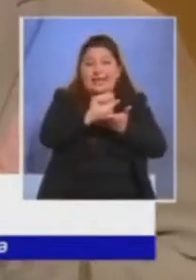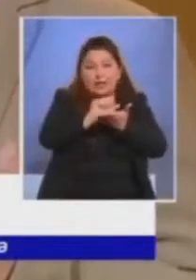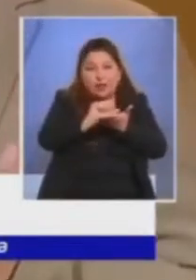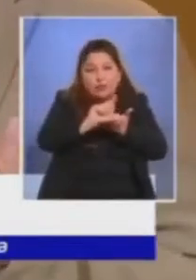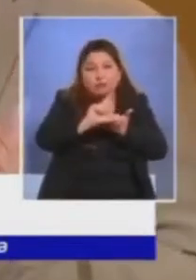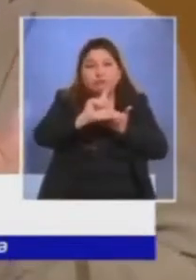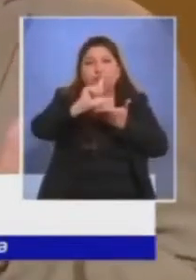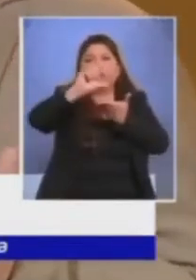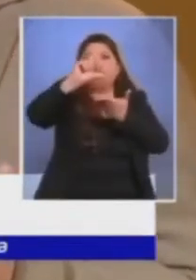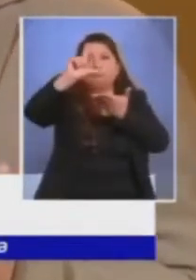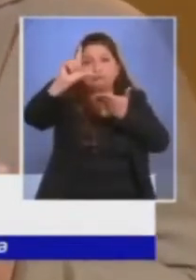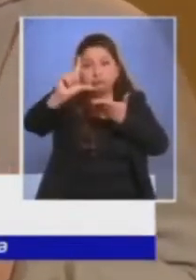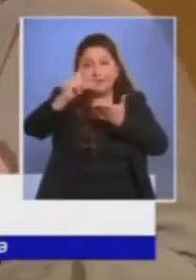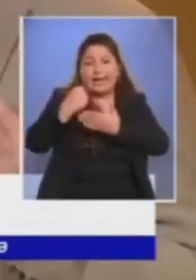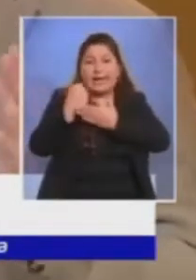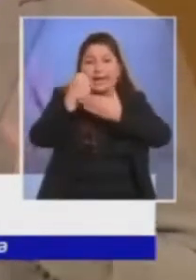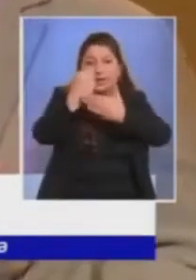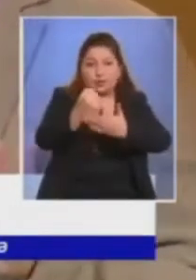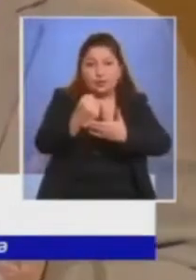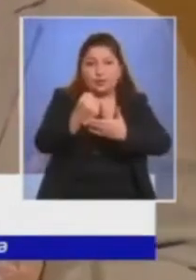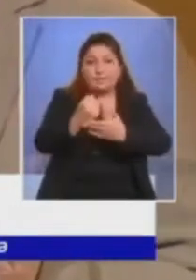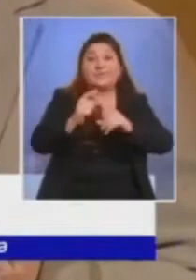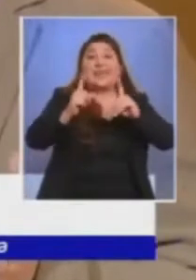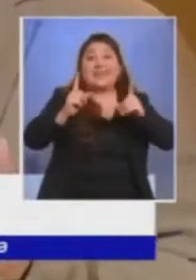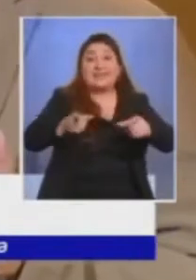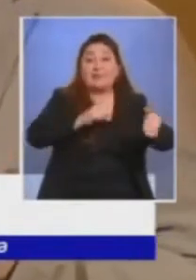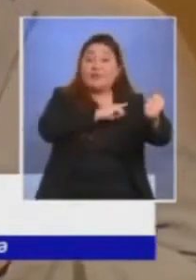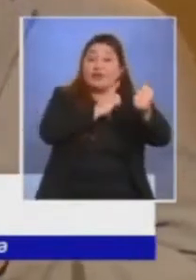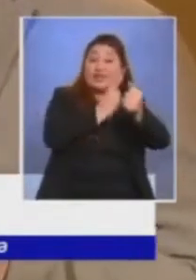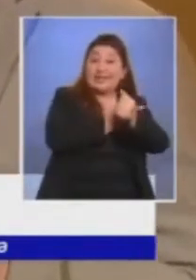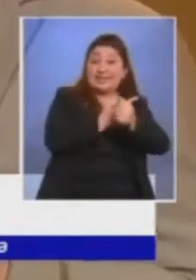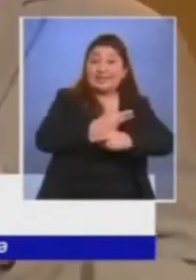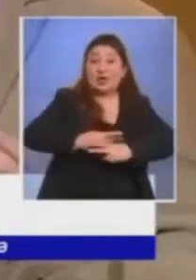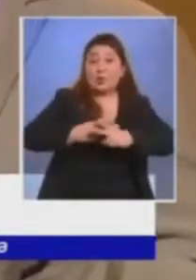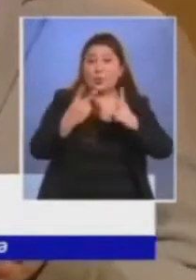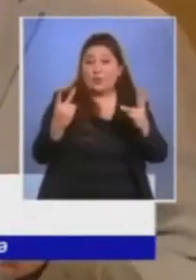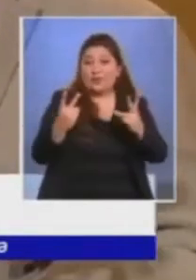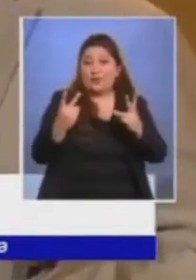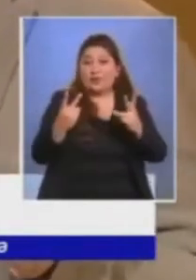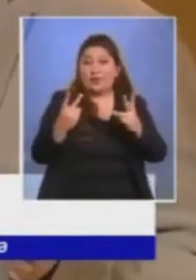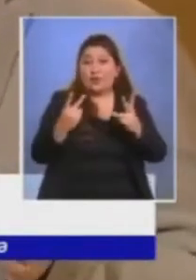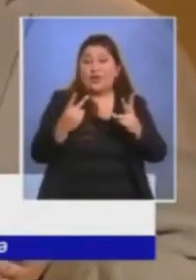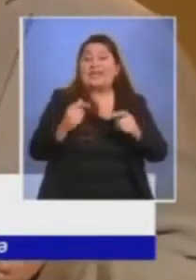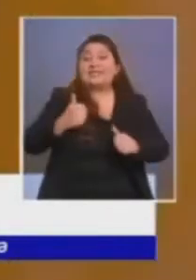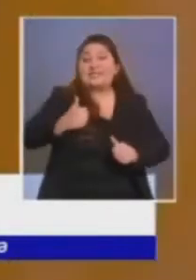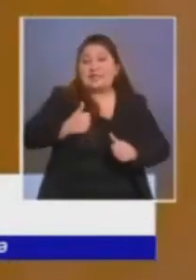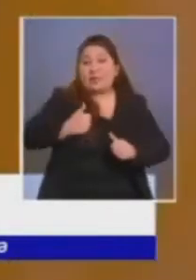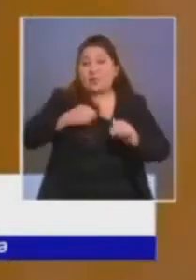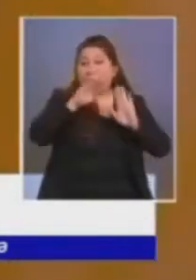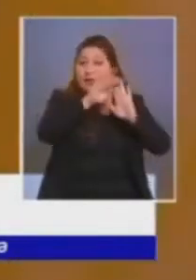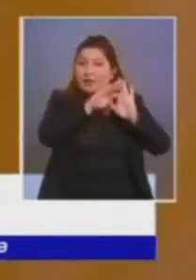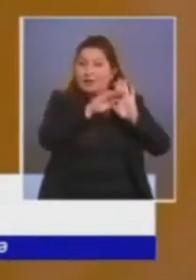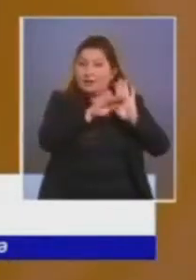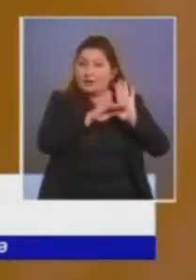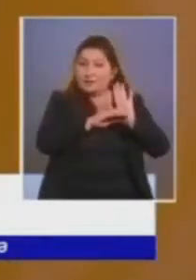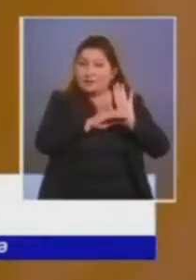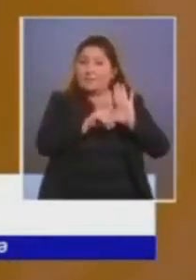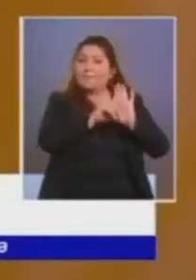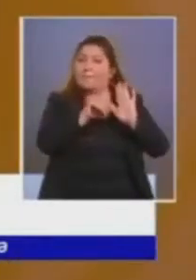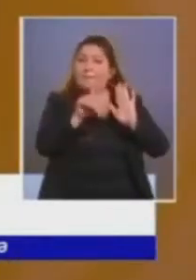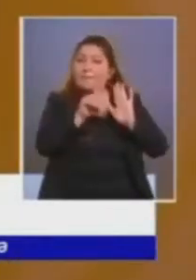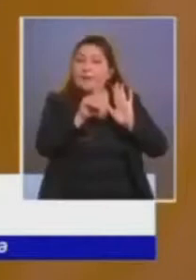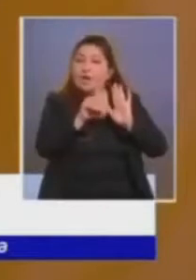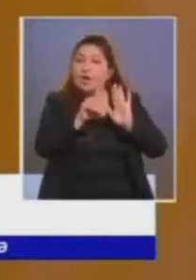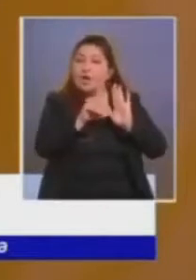la diversidad de los proyectos educativos, fortaleciendo lo público y, por supuesto, mientras muy se bien cumplan los requisitos de no discriminación,